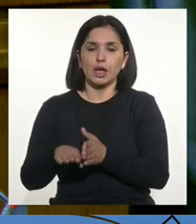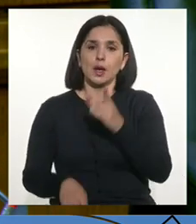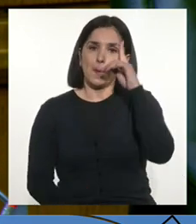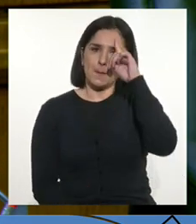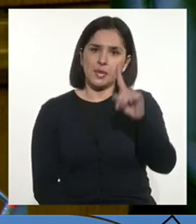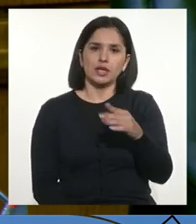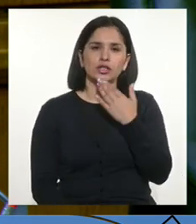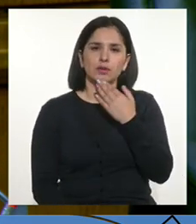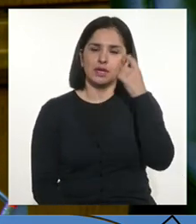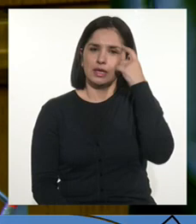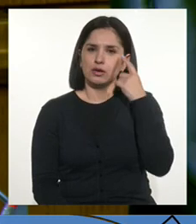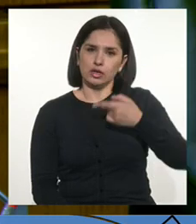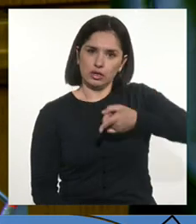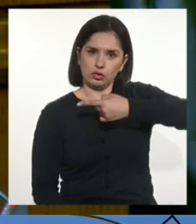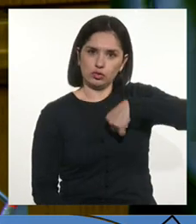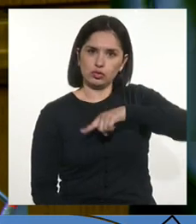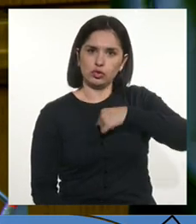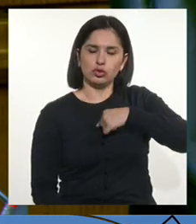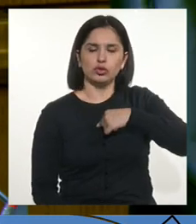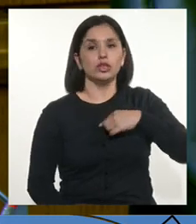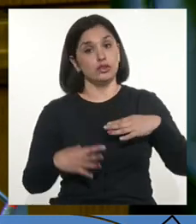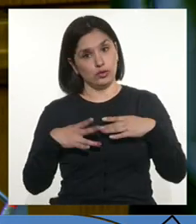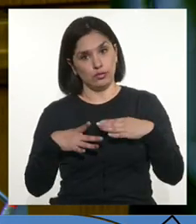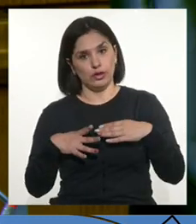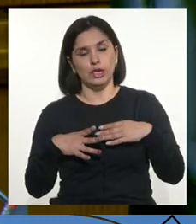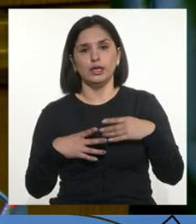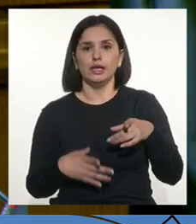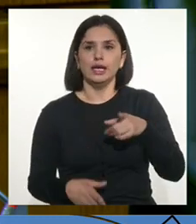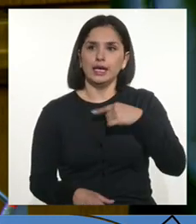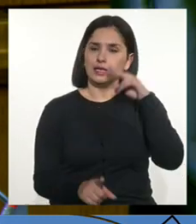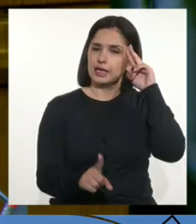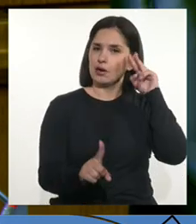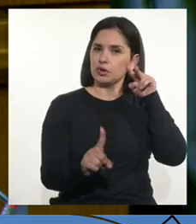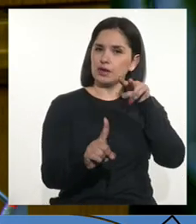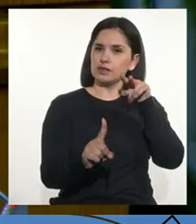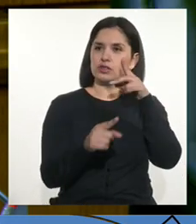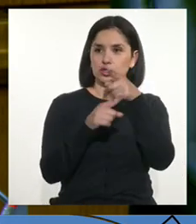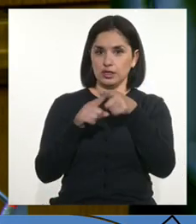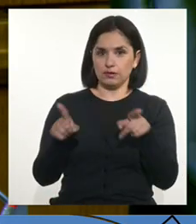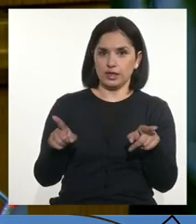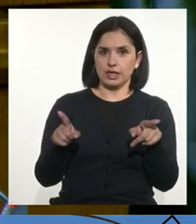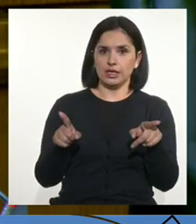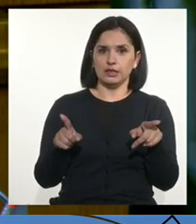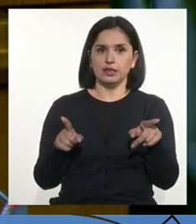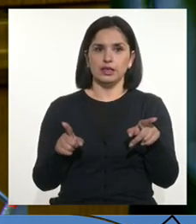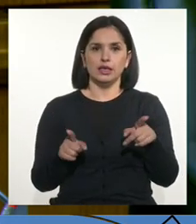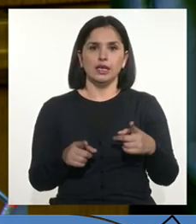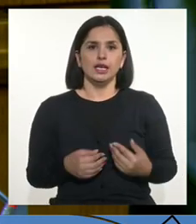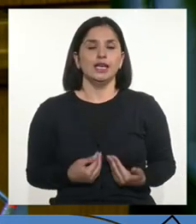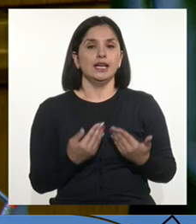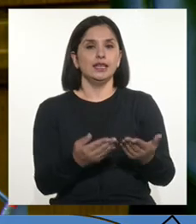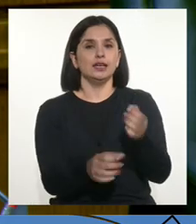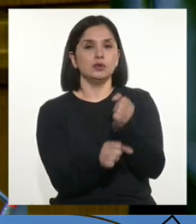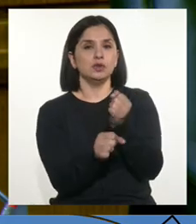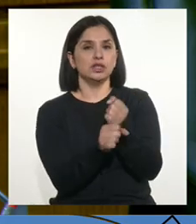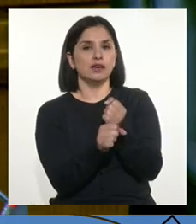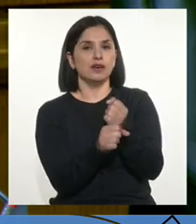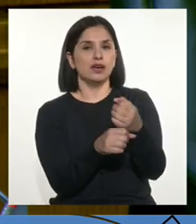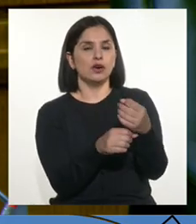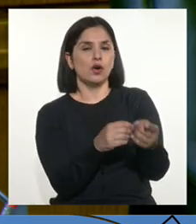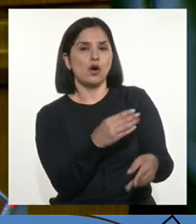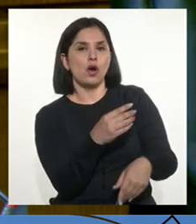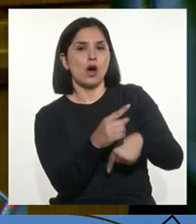de que nosotros me alegra de que tengamos una visión un poco distinta le demos una tarea adicional a la biblioteca del congreso